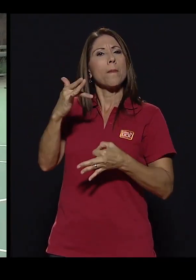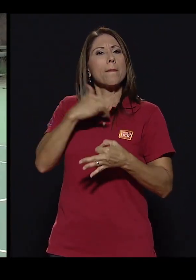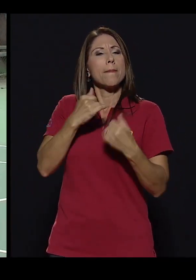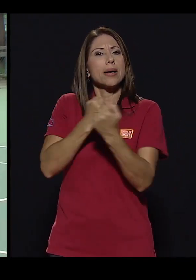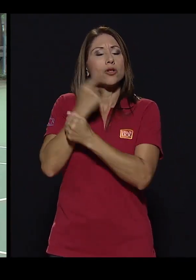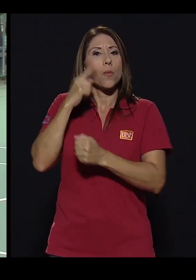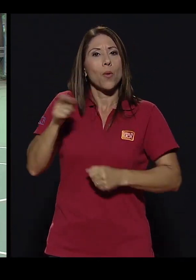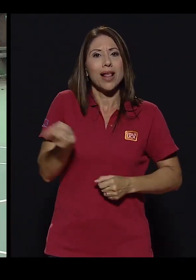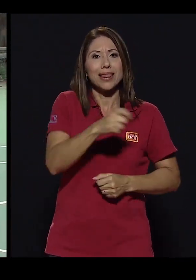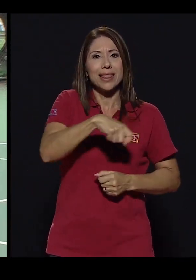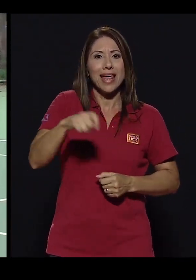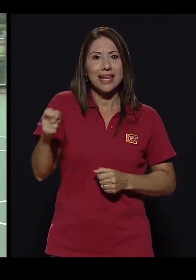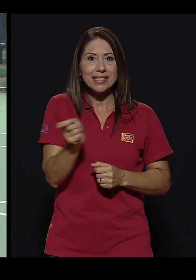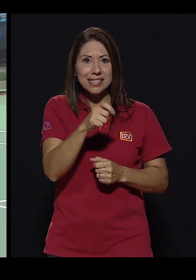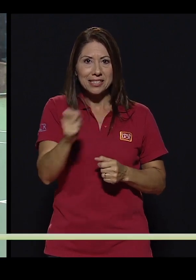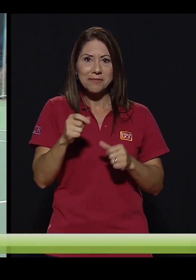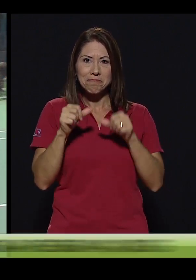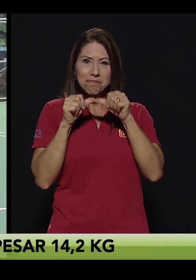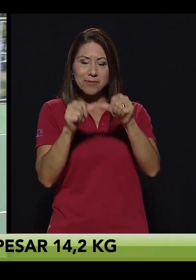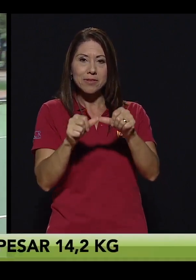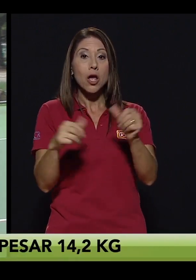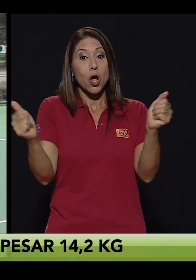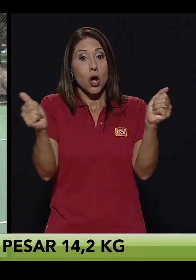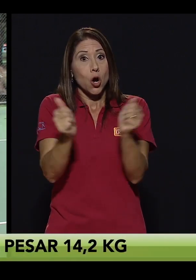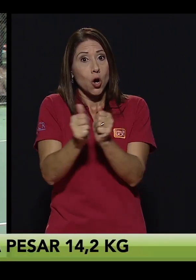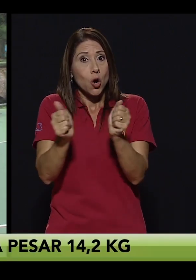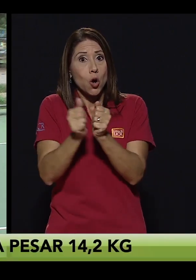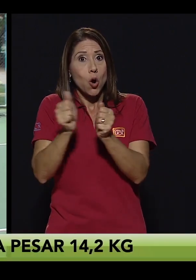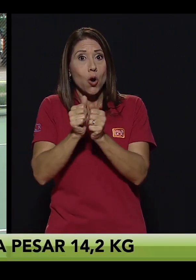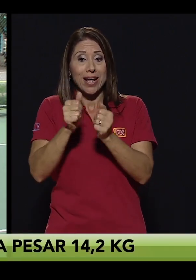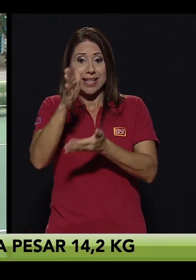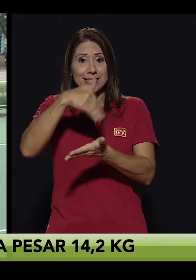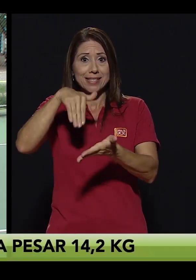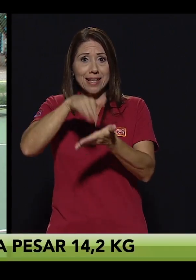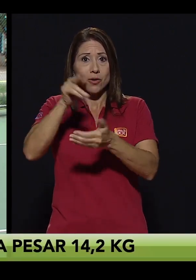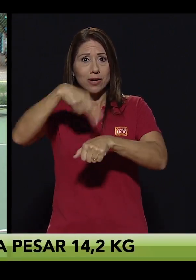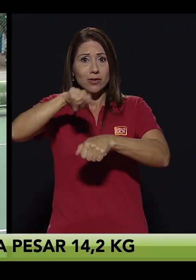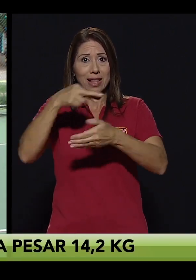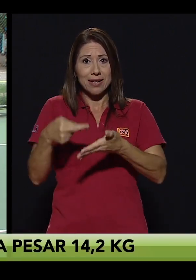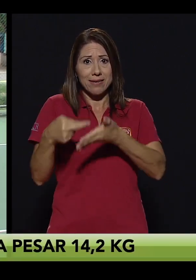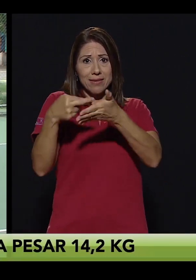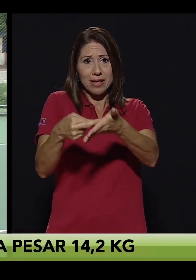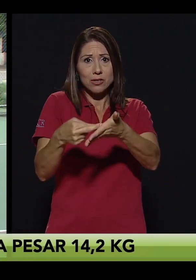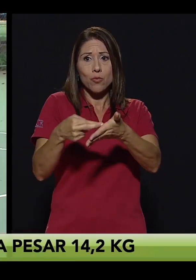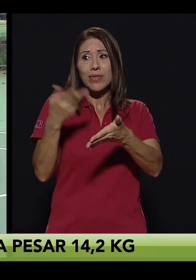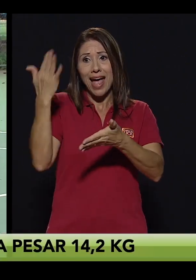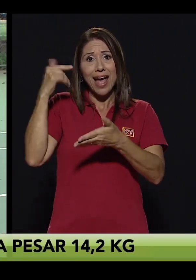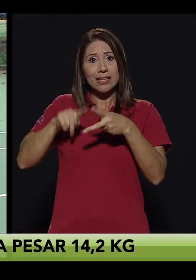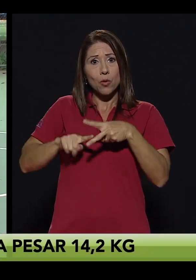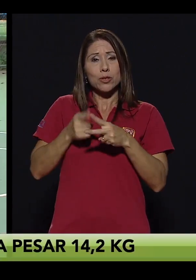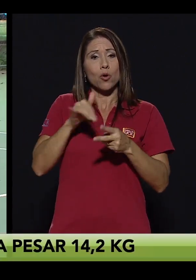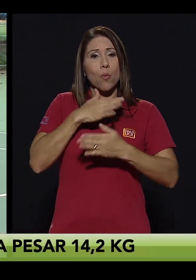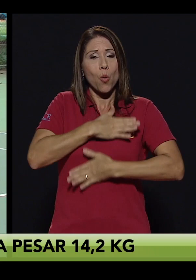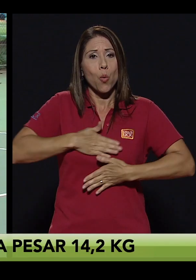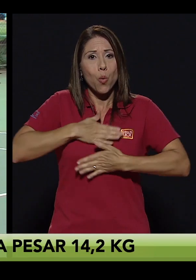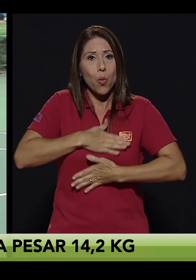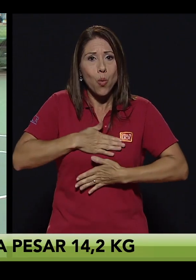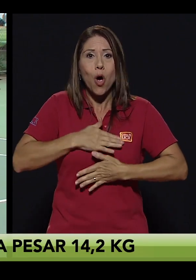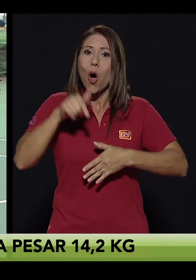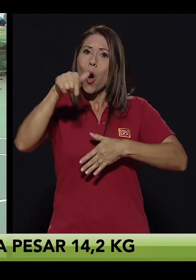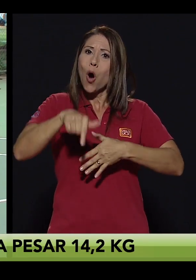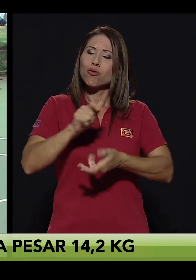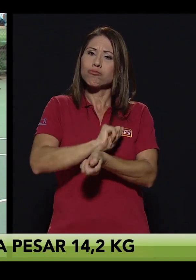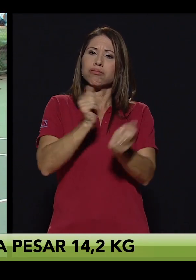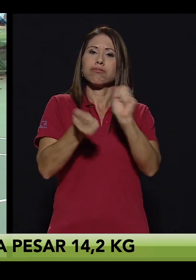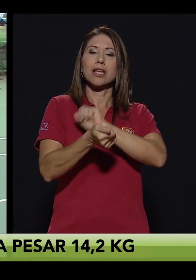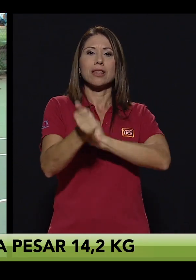pasión por el tenis de la mano del centro nacional de rehabilitación lo que comenzó como una afición hoy se convierte en el deporte